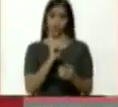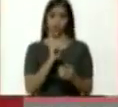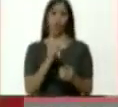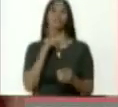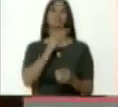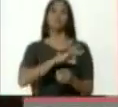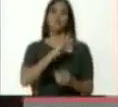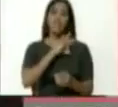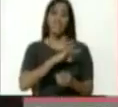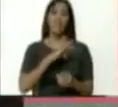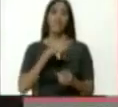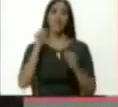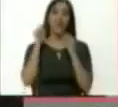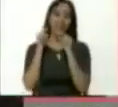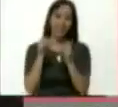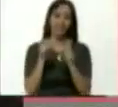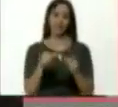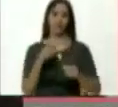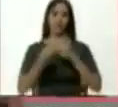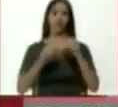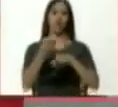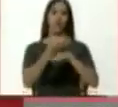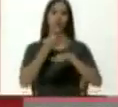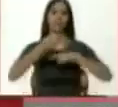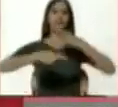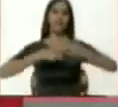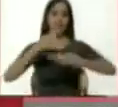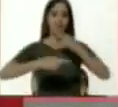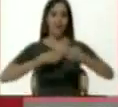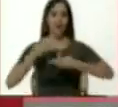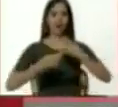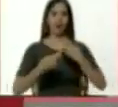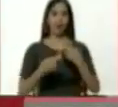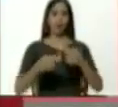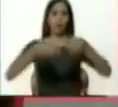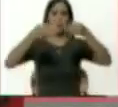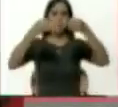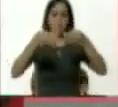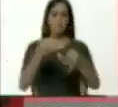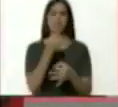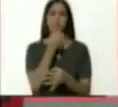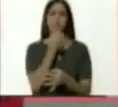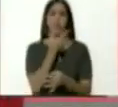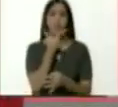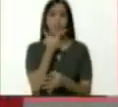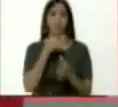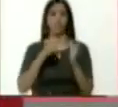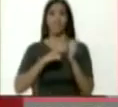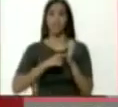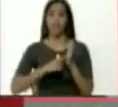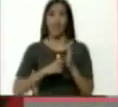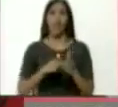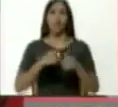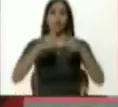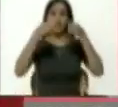haciendo los gobernadores revolucionarios. Estéticamente, bien bonito el terminal. Bien conservadito. Te puedes tomar un café bien,